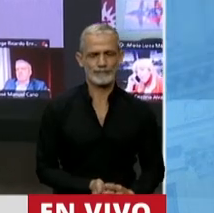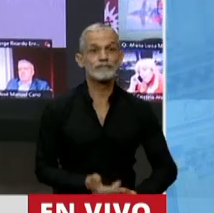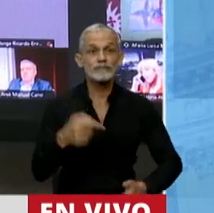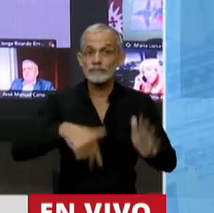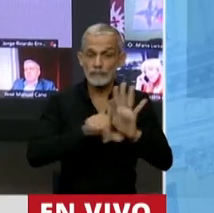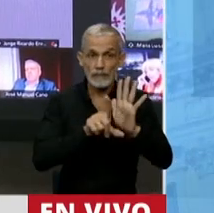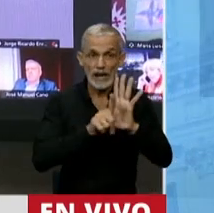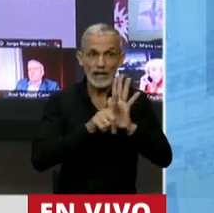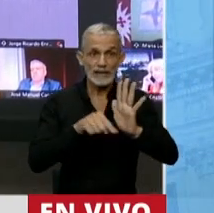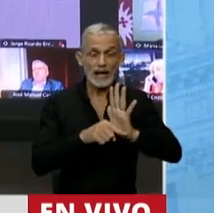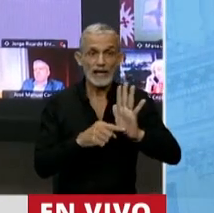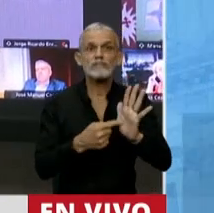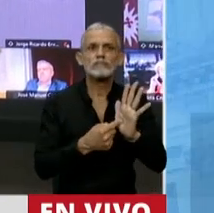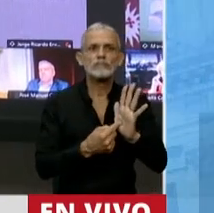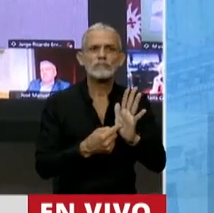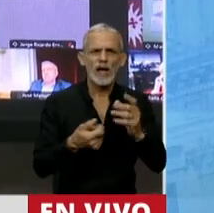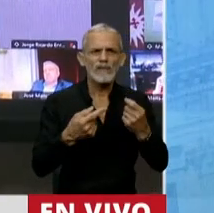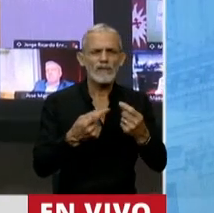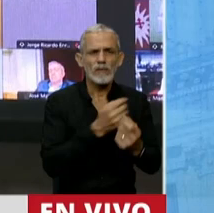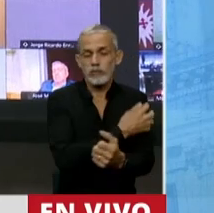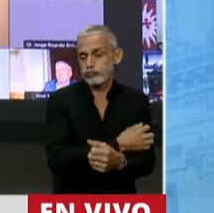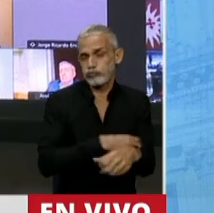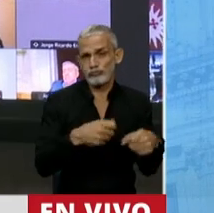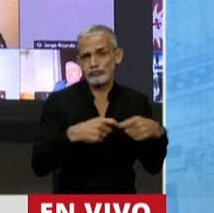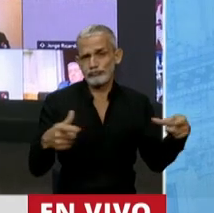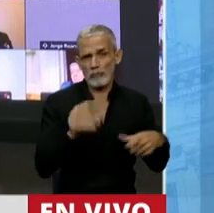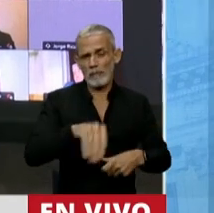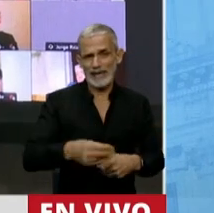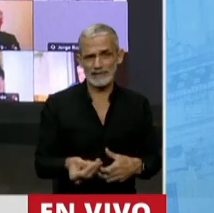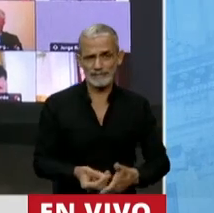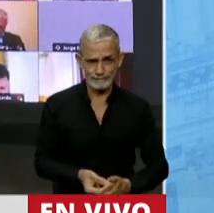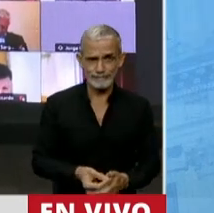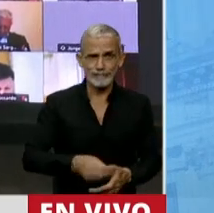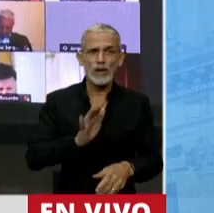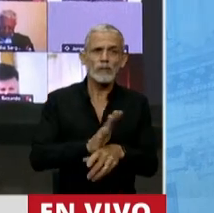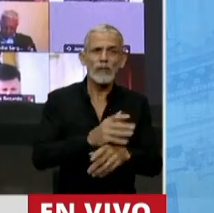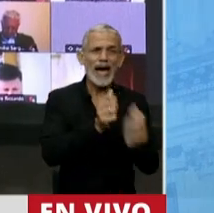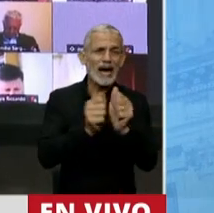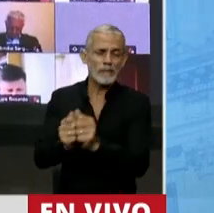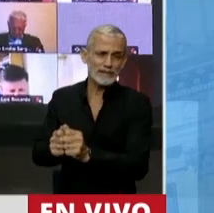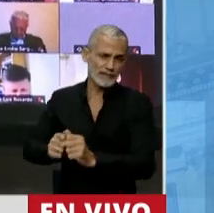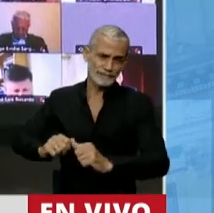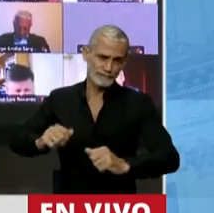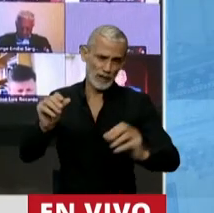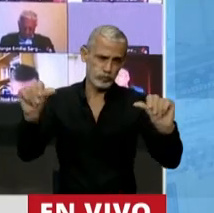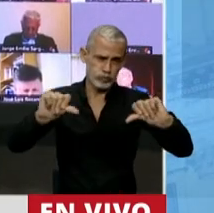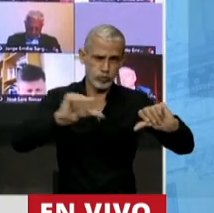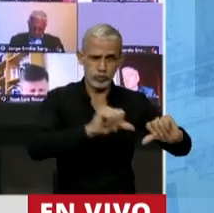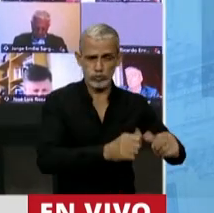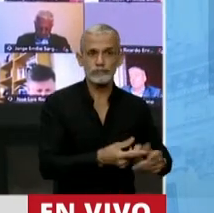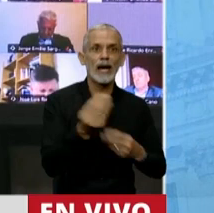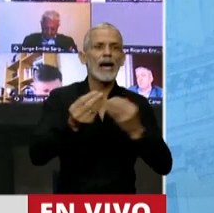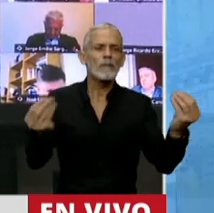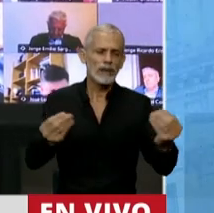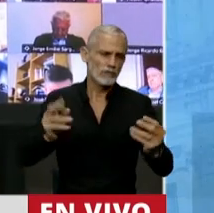Esta ley es una creadora de pobreza, es un verdadero cementerio de empresas pymes y empleo, es